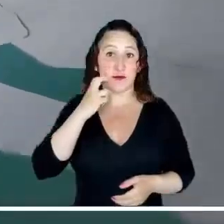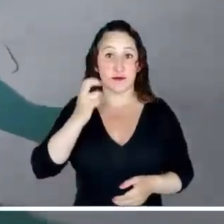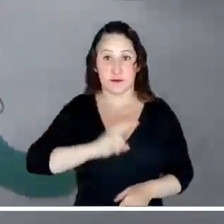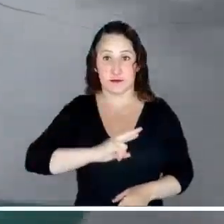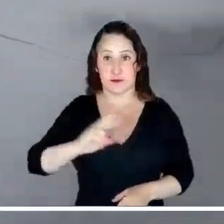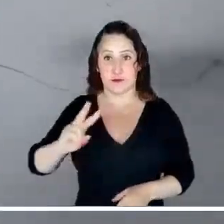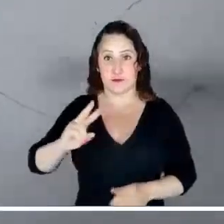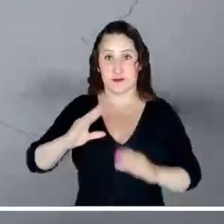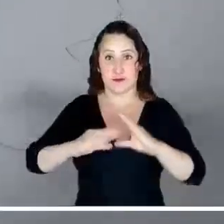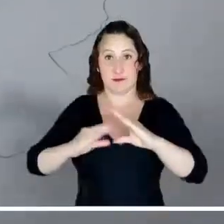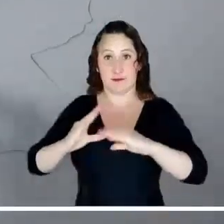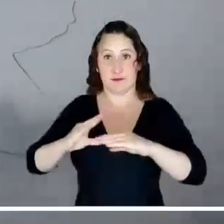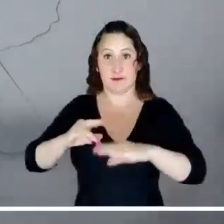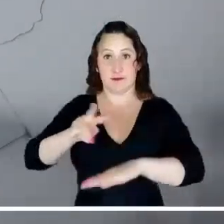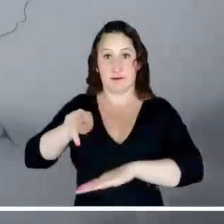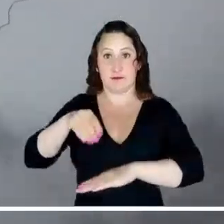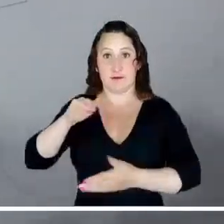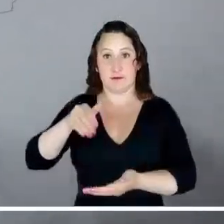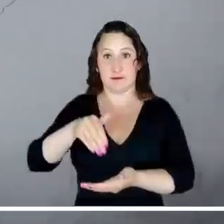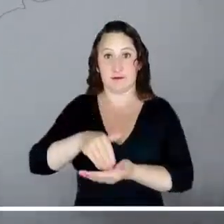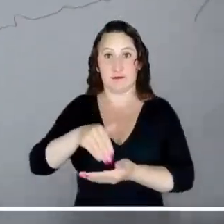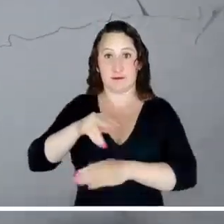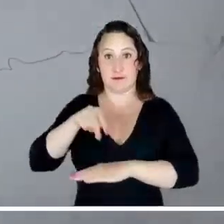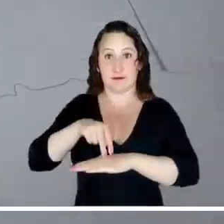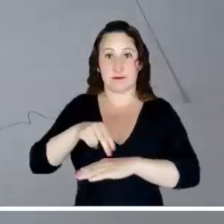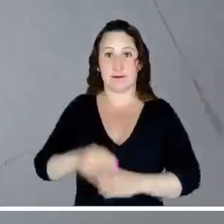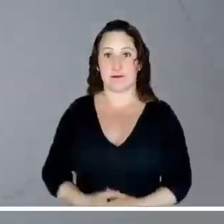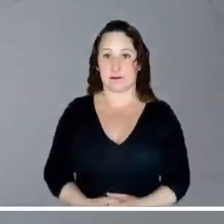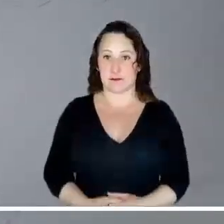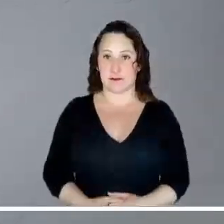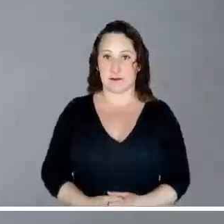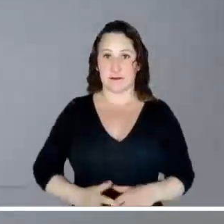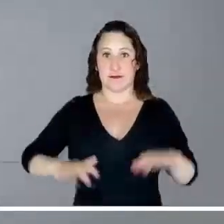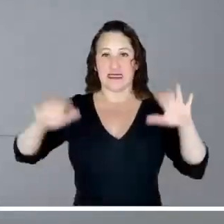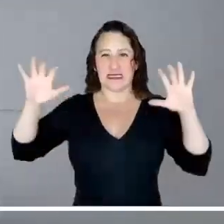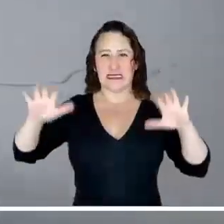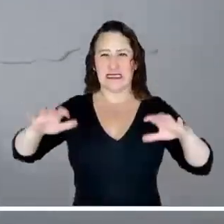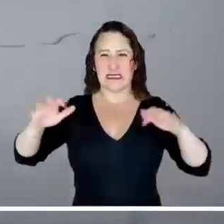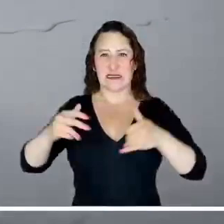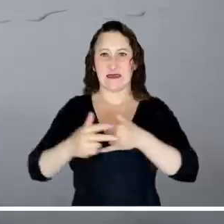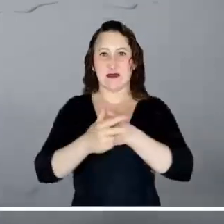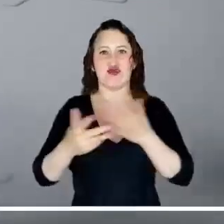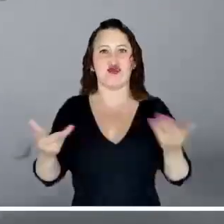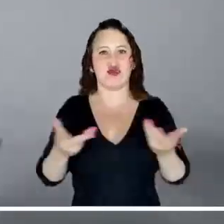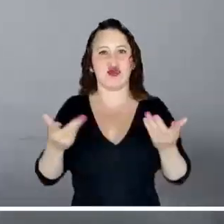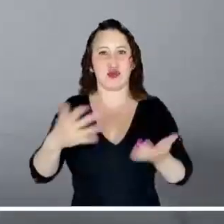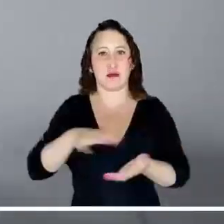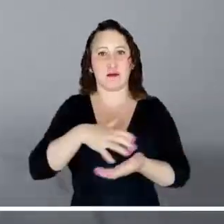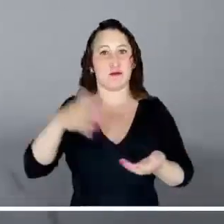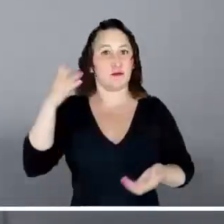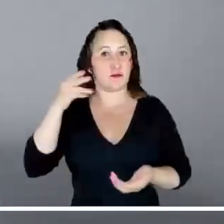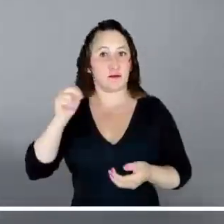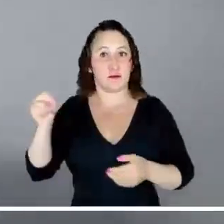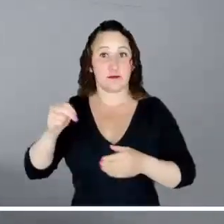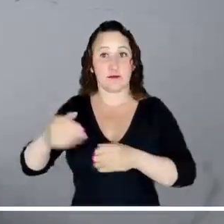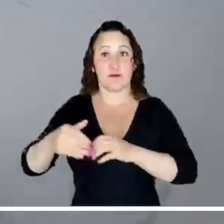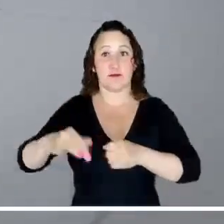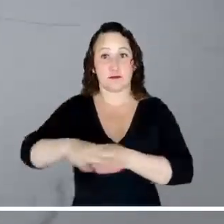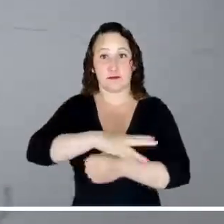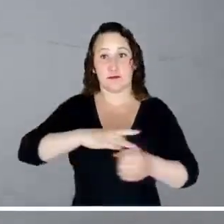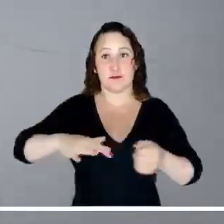del Cauca, Cauca y centro de Nariño. Las aguas andinas se concentrarían en los Santanderes, Cundinamarca, norte de